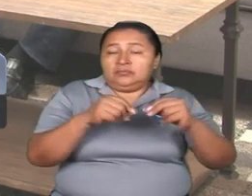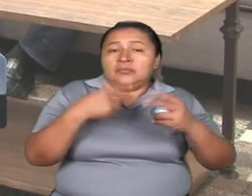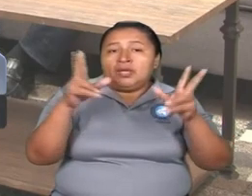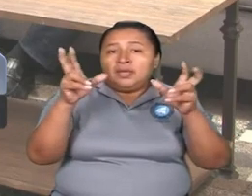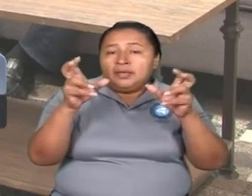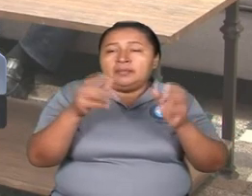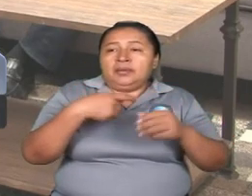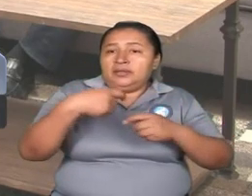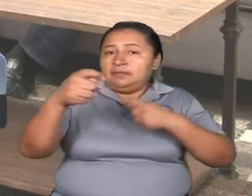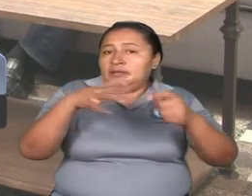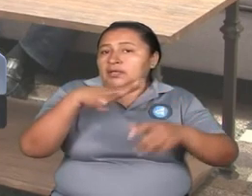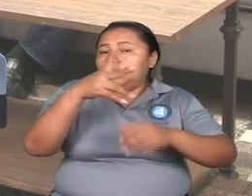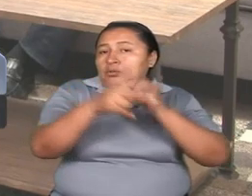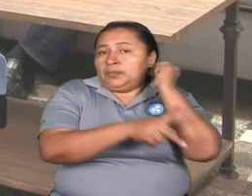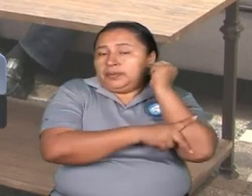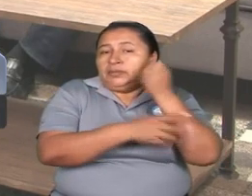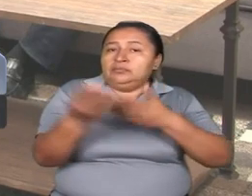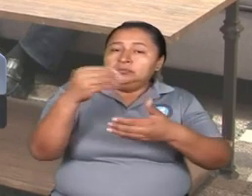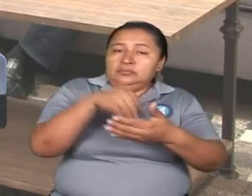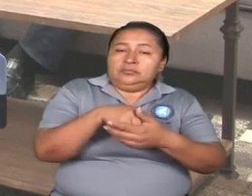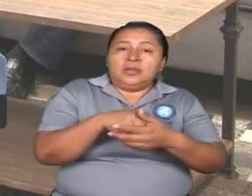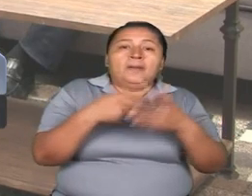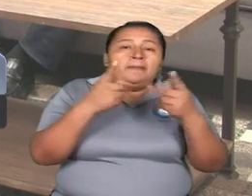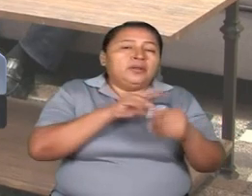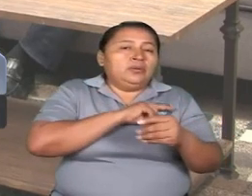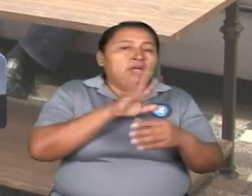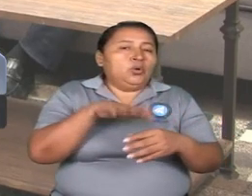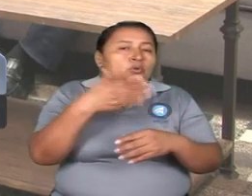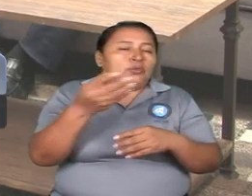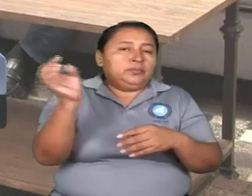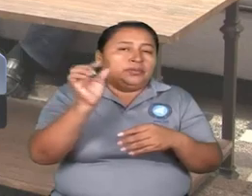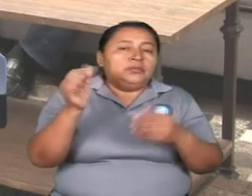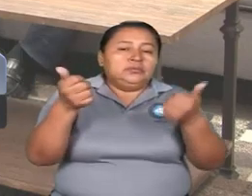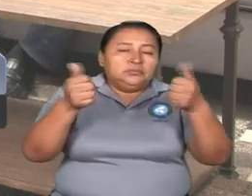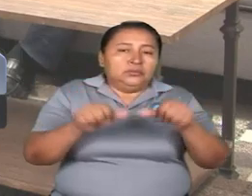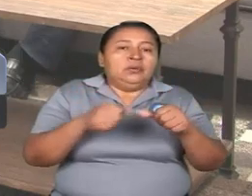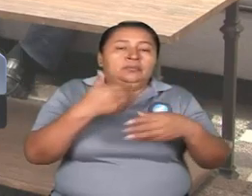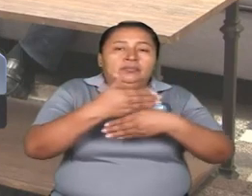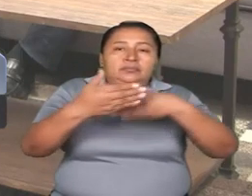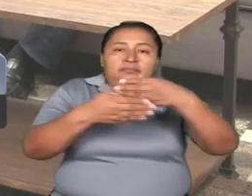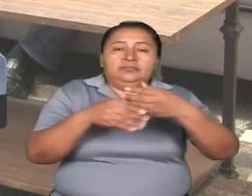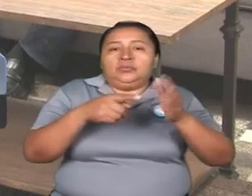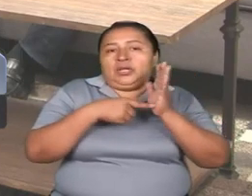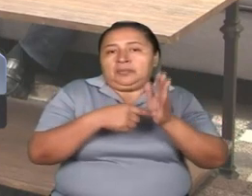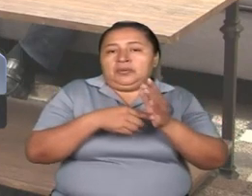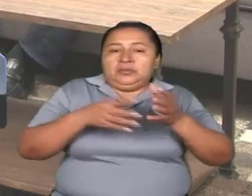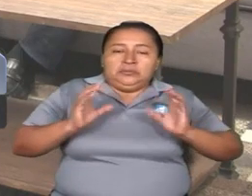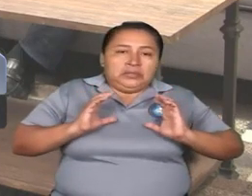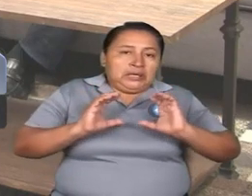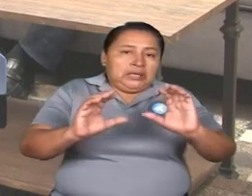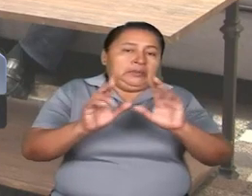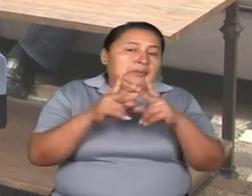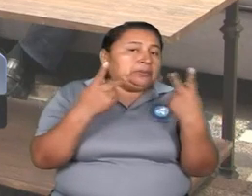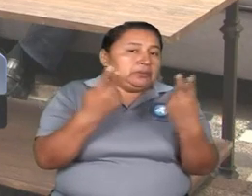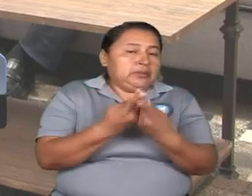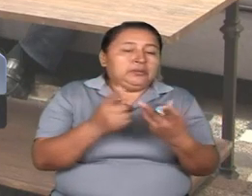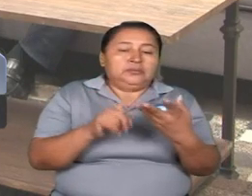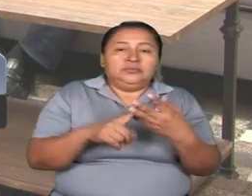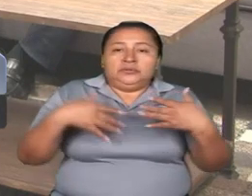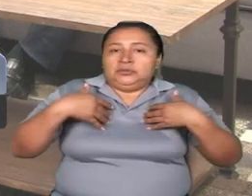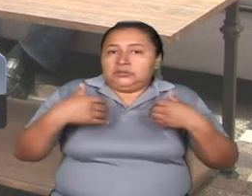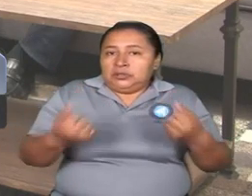términos de exportación e importación se refiere. Pero también hay otros préstamos que han sido aprobados para infraestructura, por ejemplo, las calles para el pueblo, por ejemplo, la